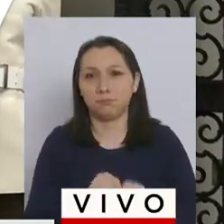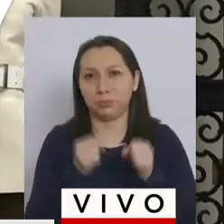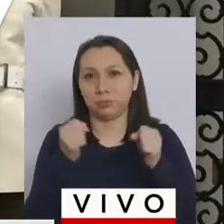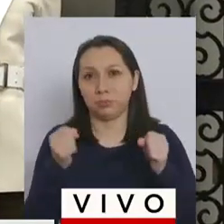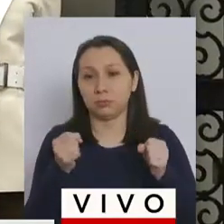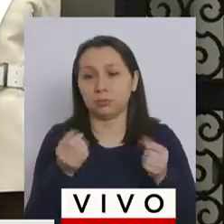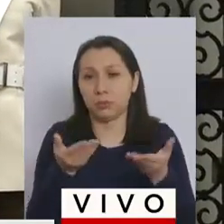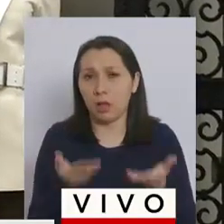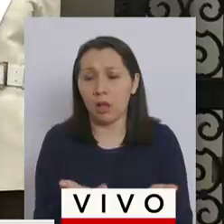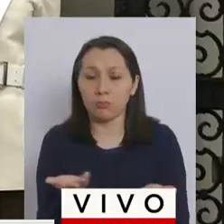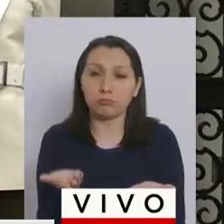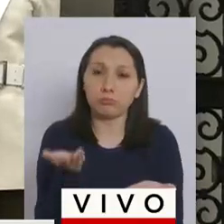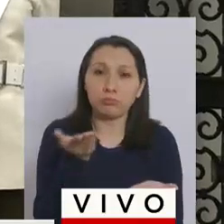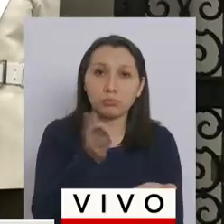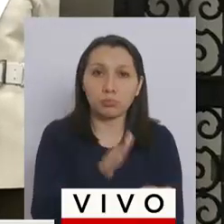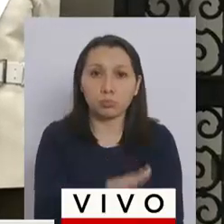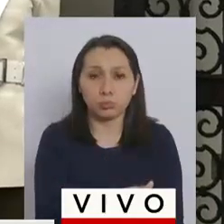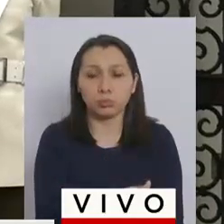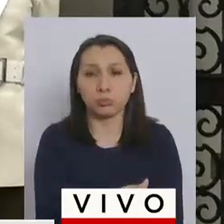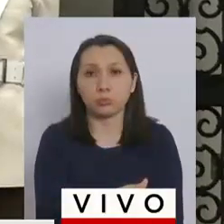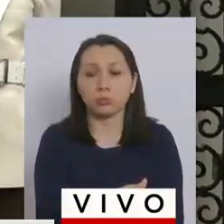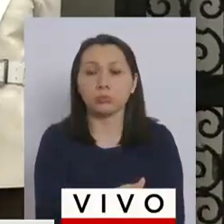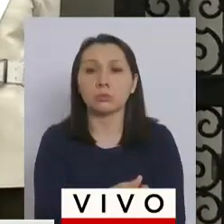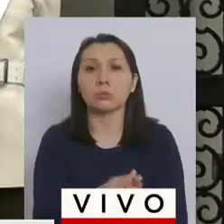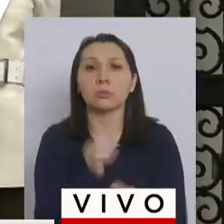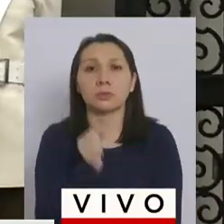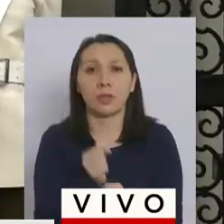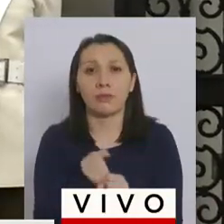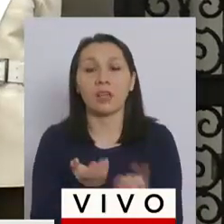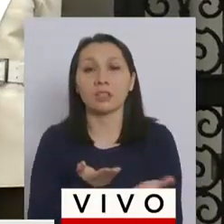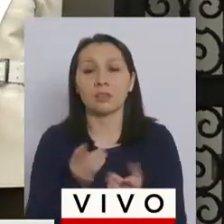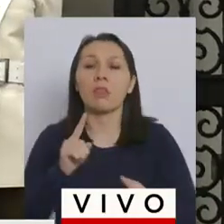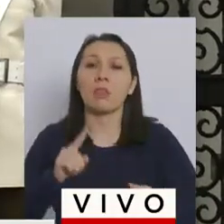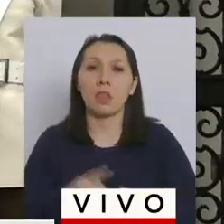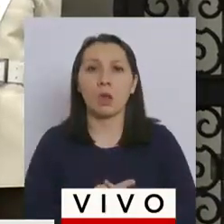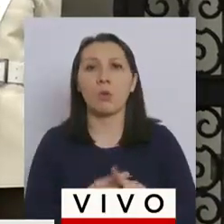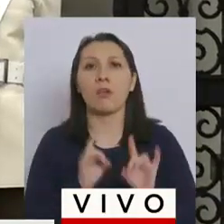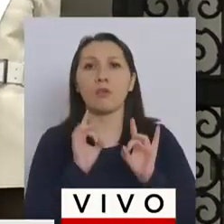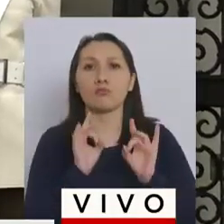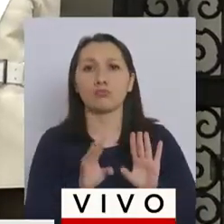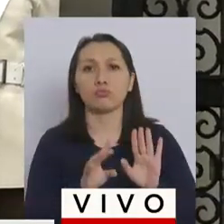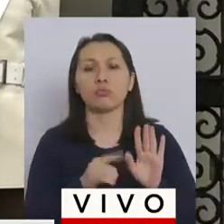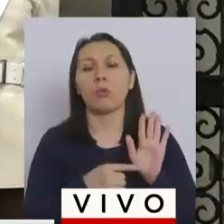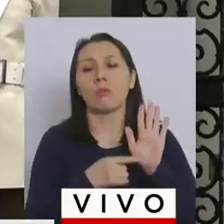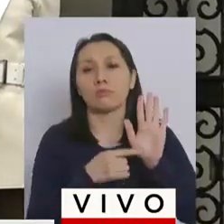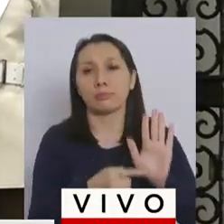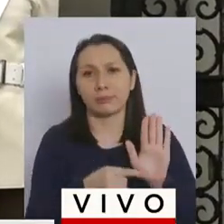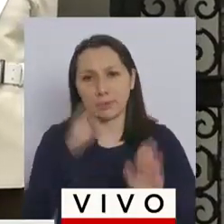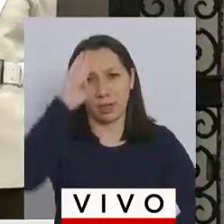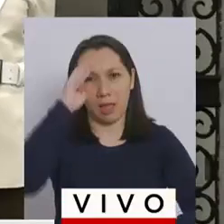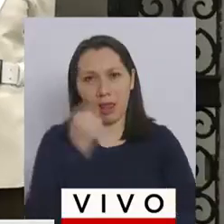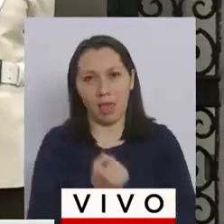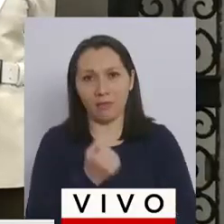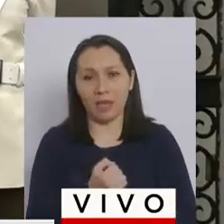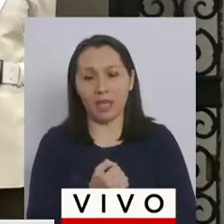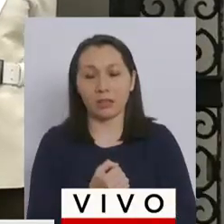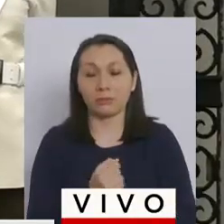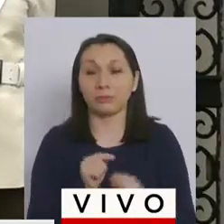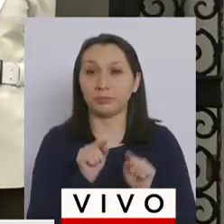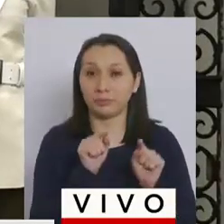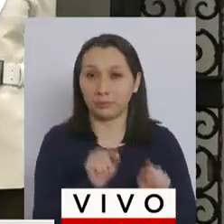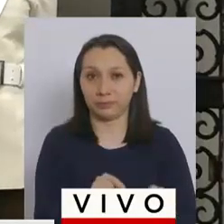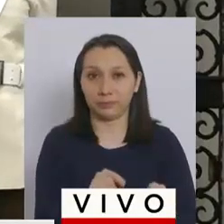Ha fallecido, por lo tanto, en acto de servicio, un nuevo mártir de carabineros. Y esto